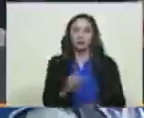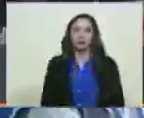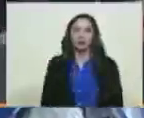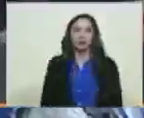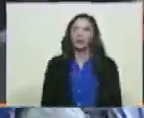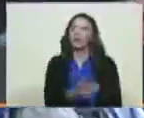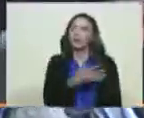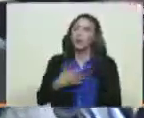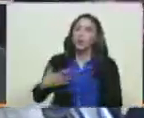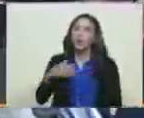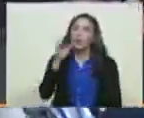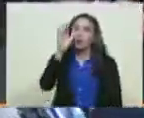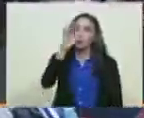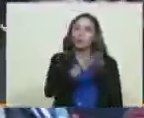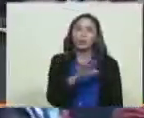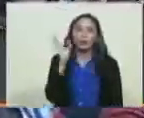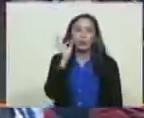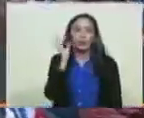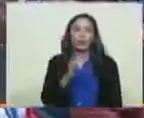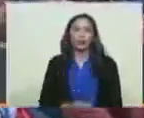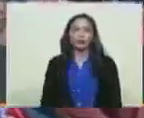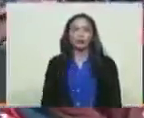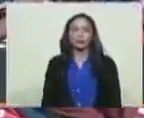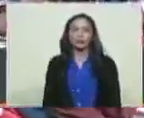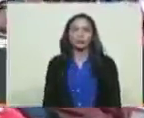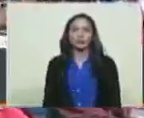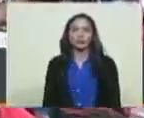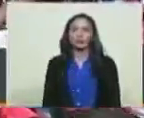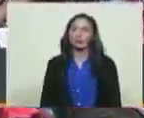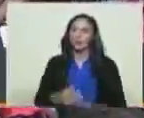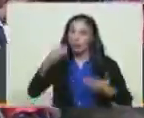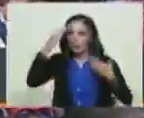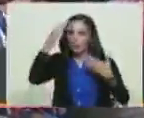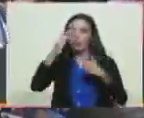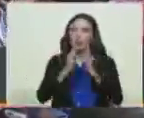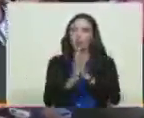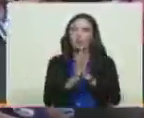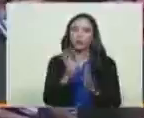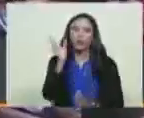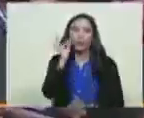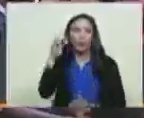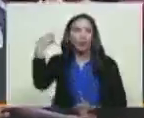sea el futuro de venezuela robert un saludo por favor